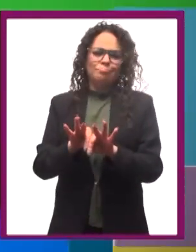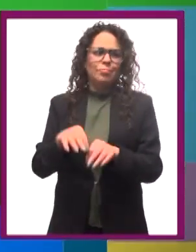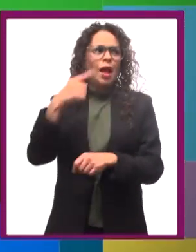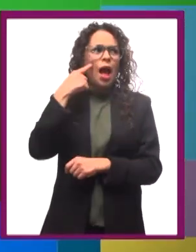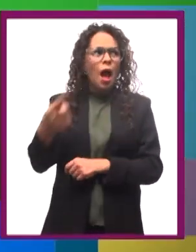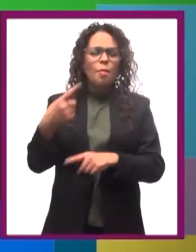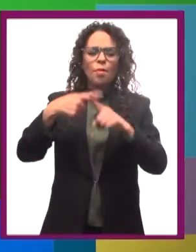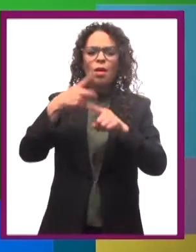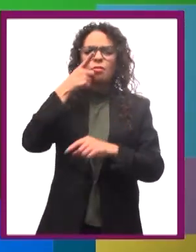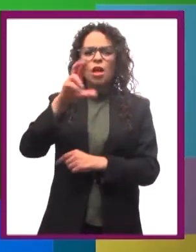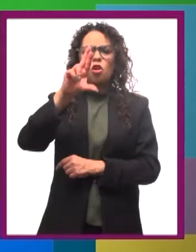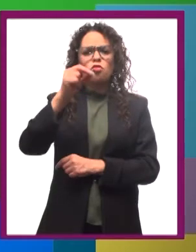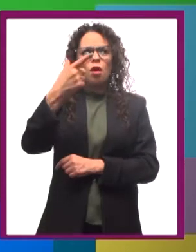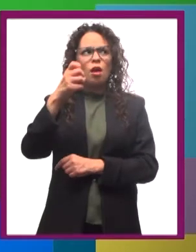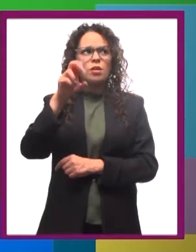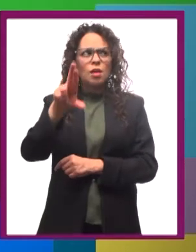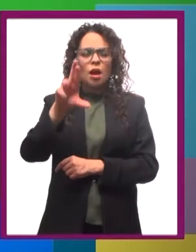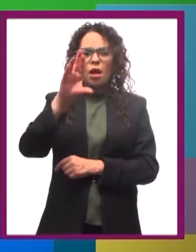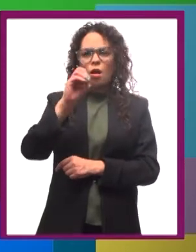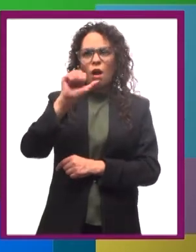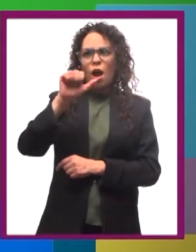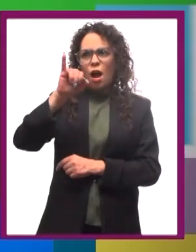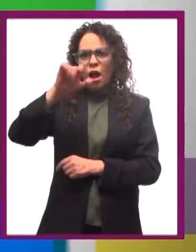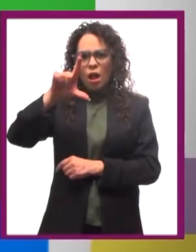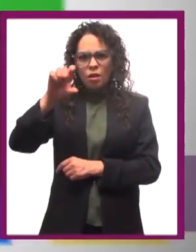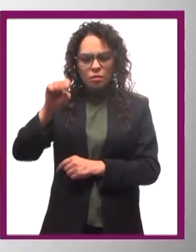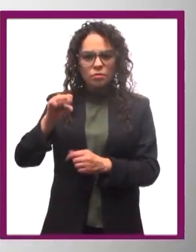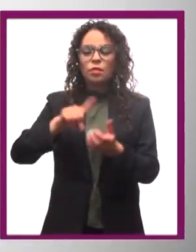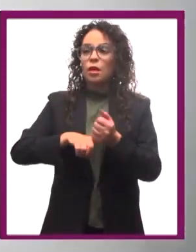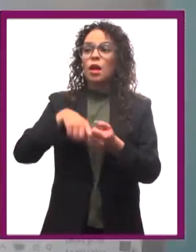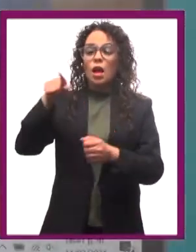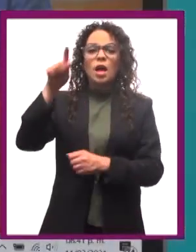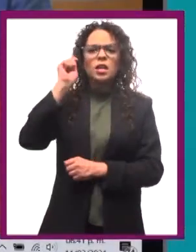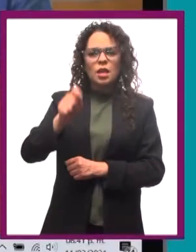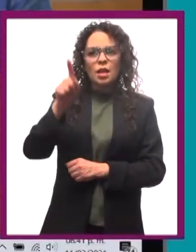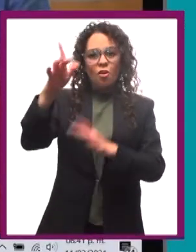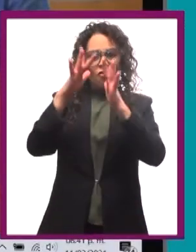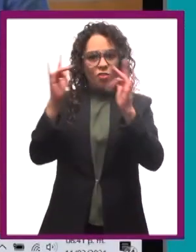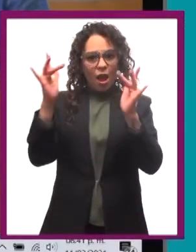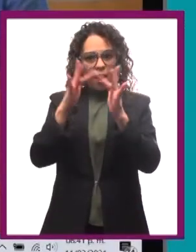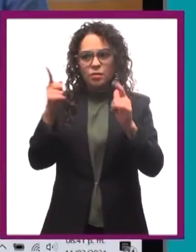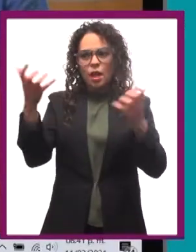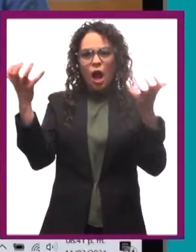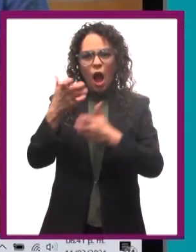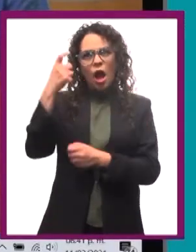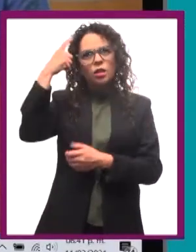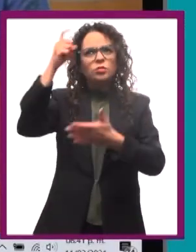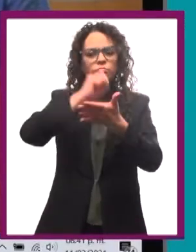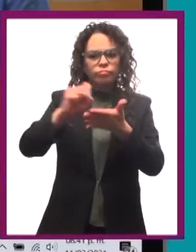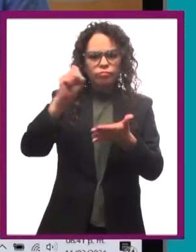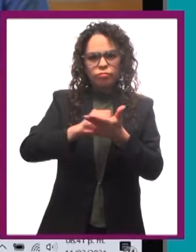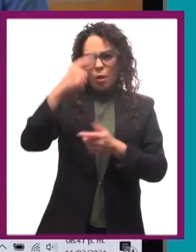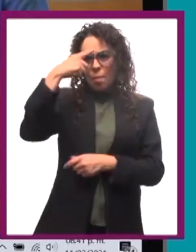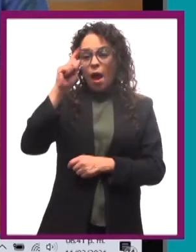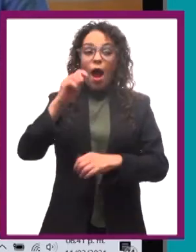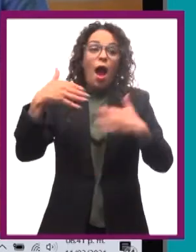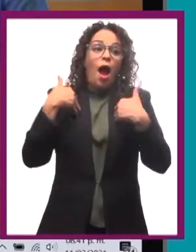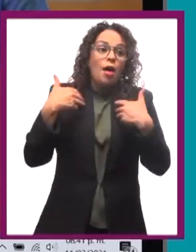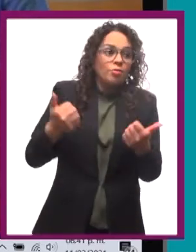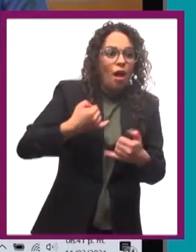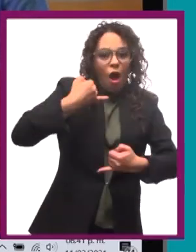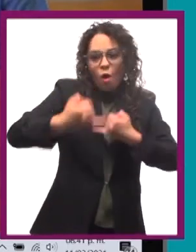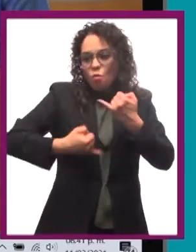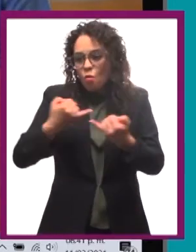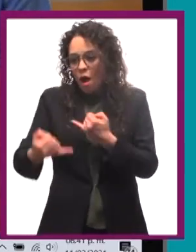Goye Calois. ¿Quién? Goye Calois, un sociólogo francés que también dedicó parte de su obra a entender y